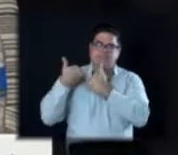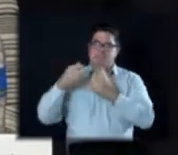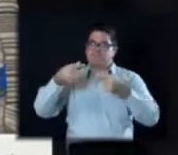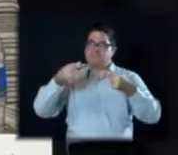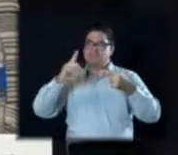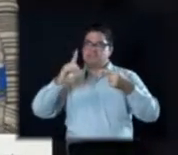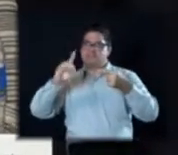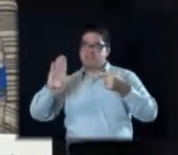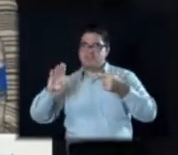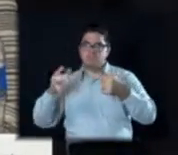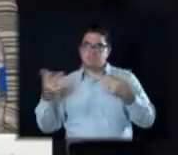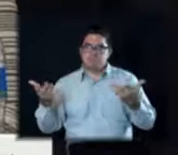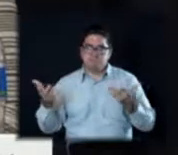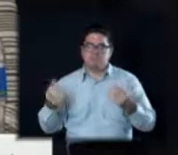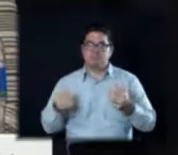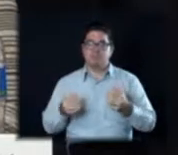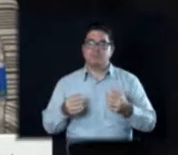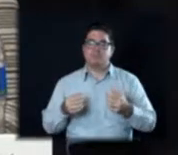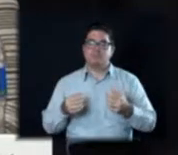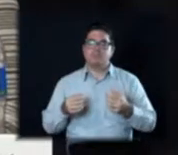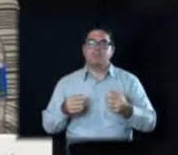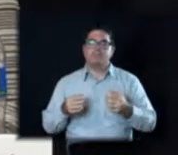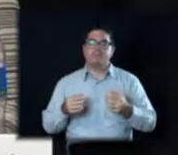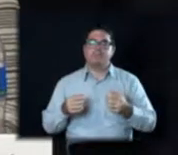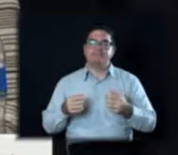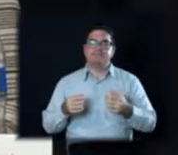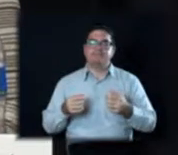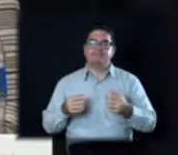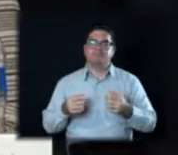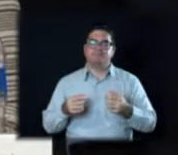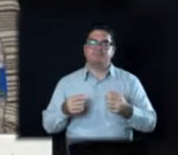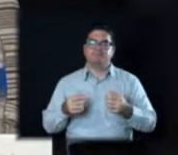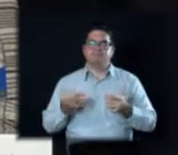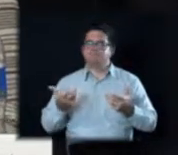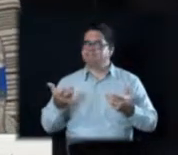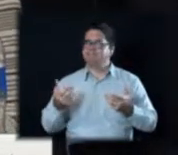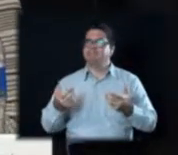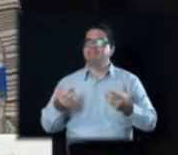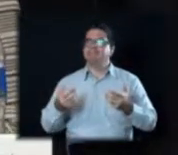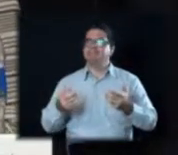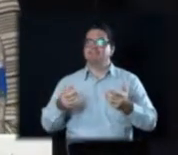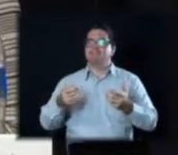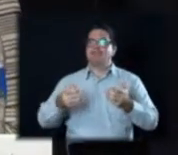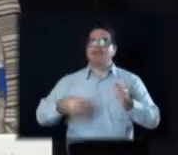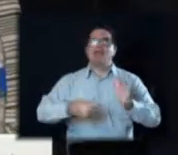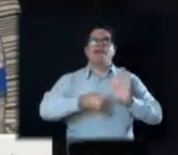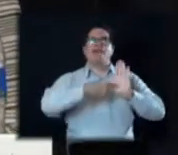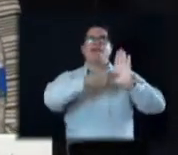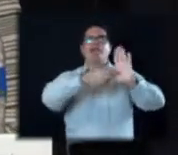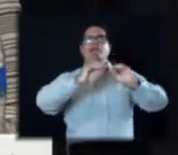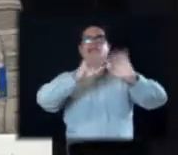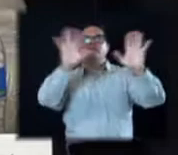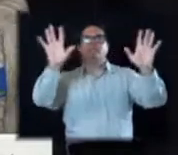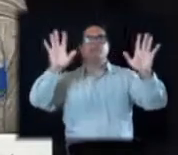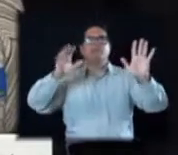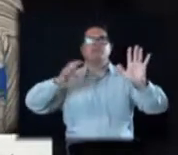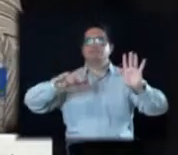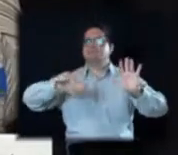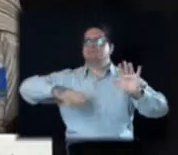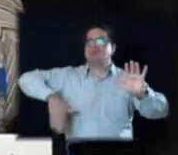de los cambios en el Banco de Desarrollo Gubernamental en términos de la falta de transparencia,